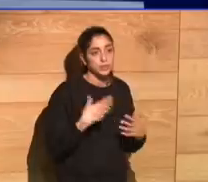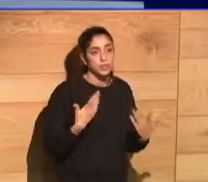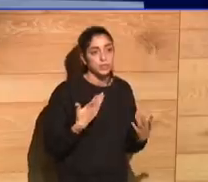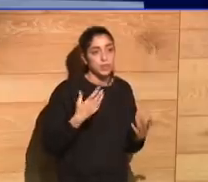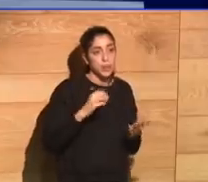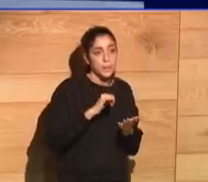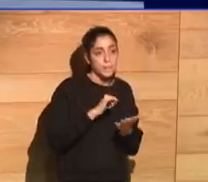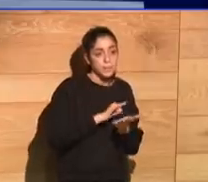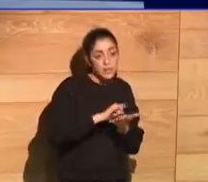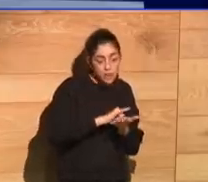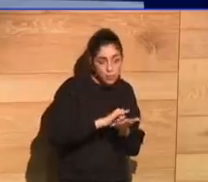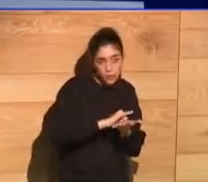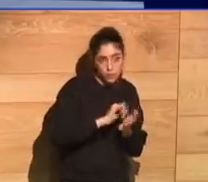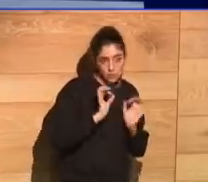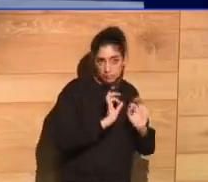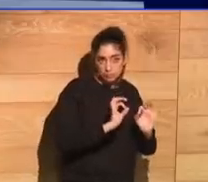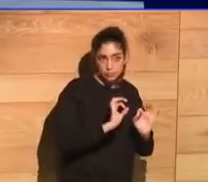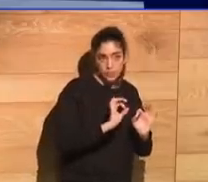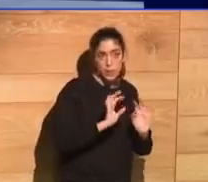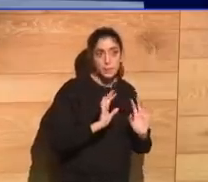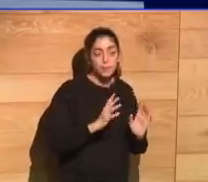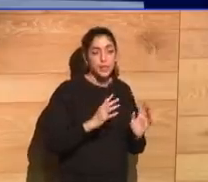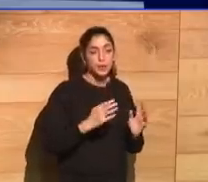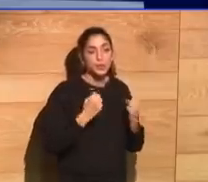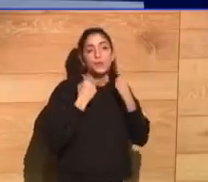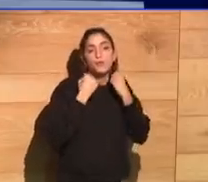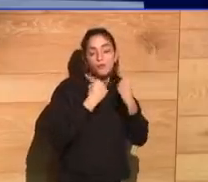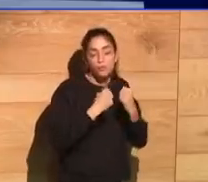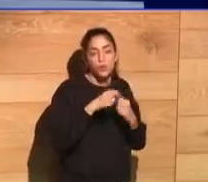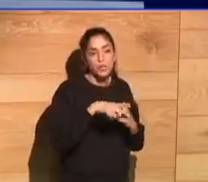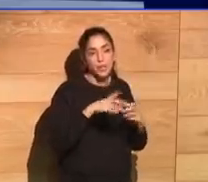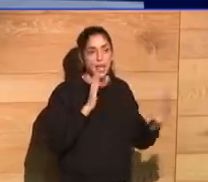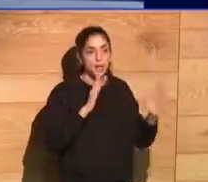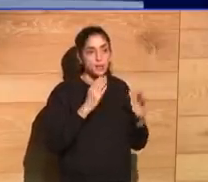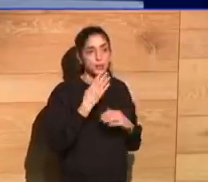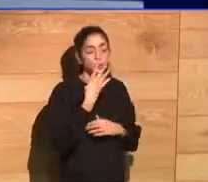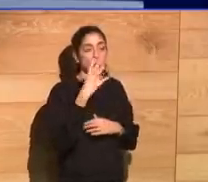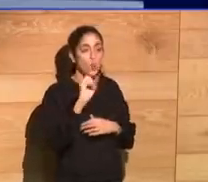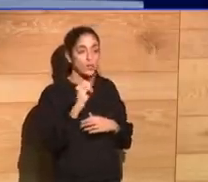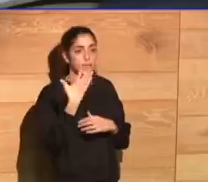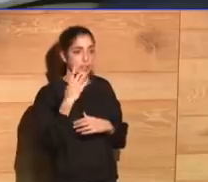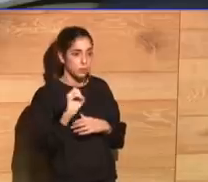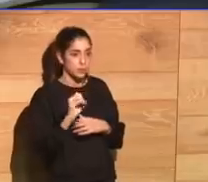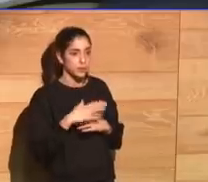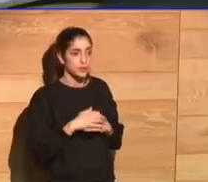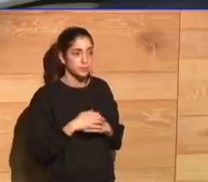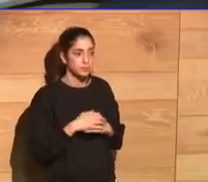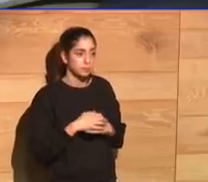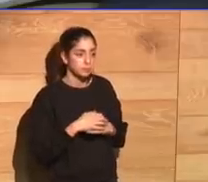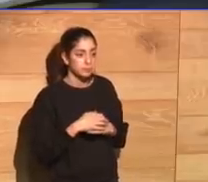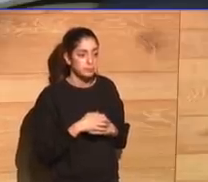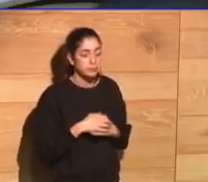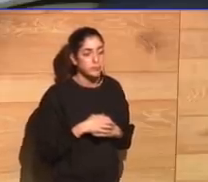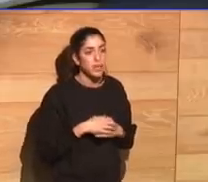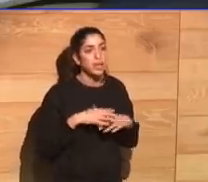que es clarísimamente Nueva York. Pero ya sí que tiene esa energía años 30, años 40, interpretativa. Y lo que pasa es que, claro, ya los tenemos